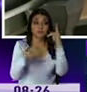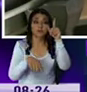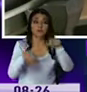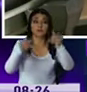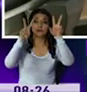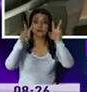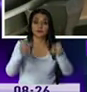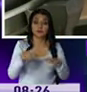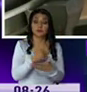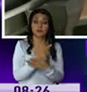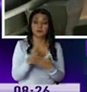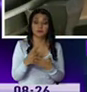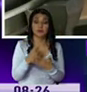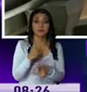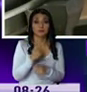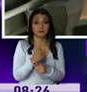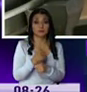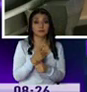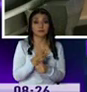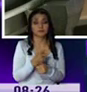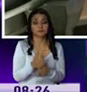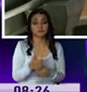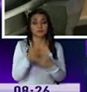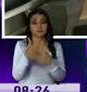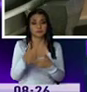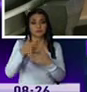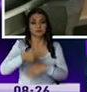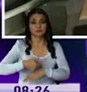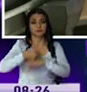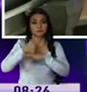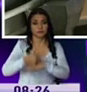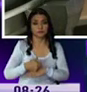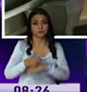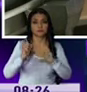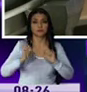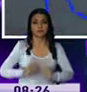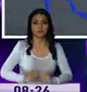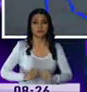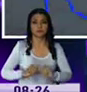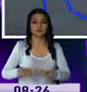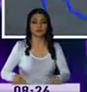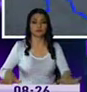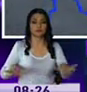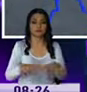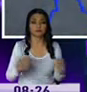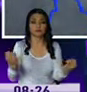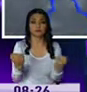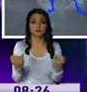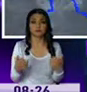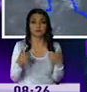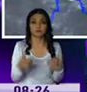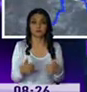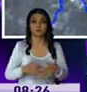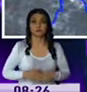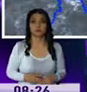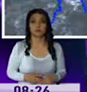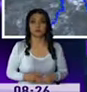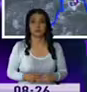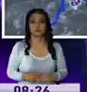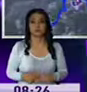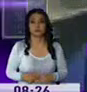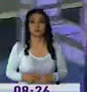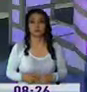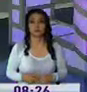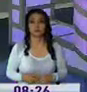casos en esta semana, así que por favor ayudemos a las autoridades a mantener nuestras áreas verdes en buen estado. ¿Sabes qué sería interesante? Le